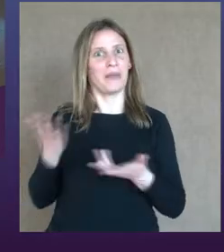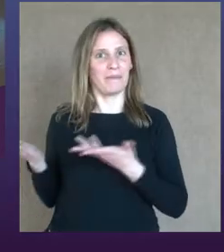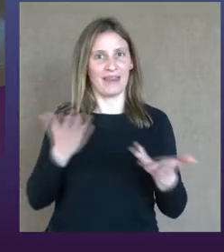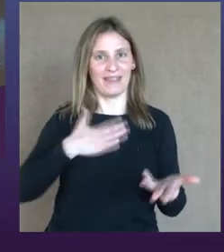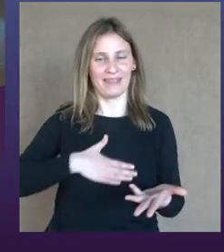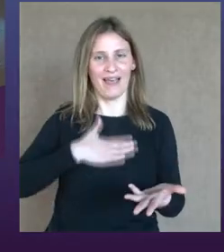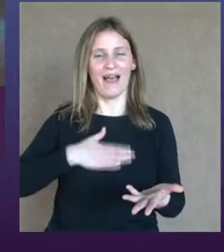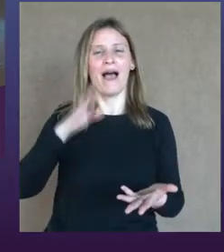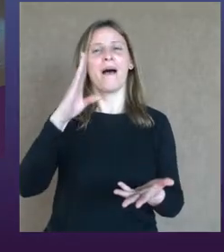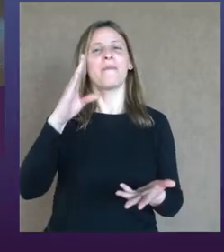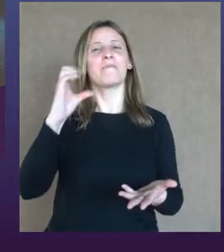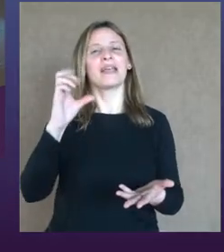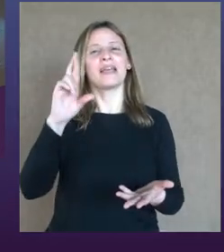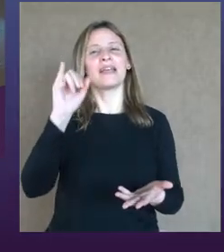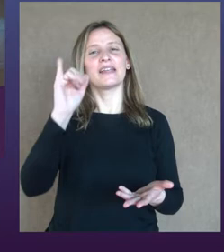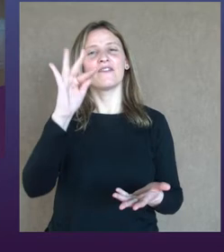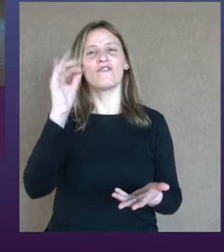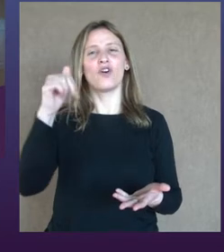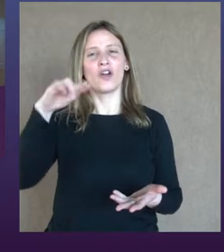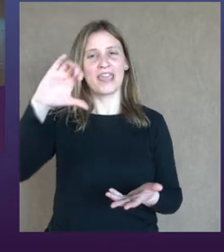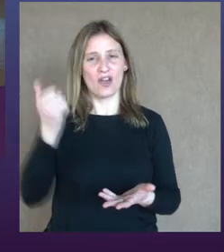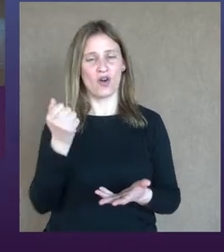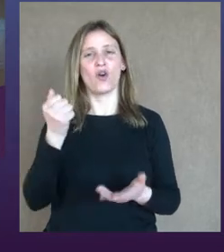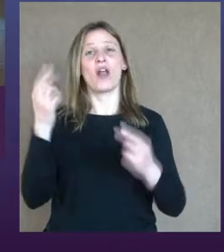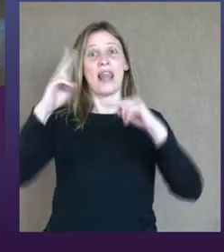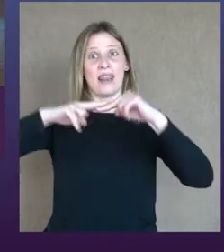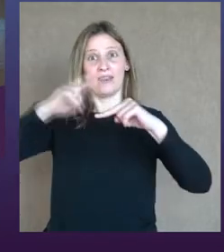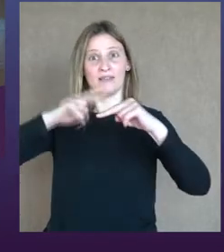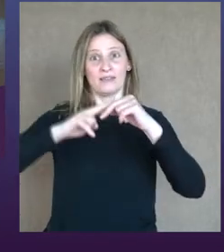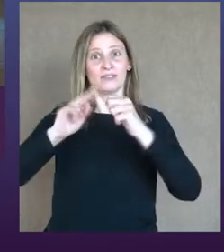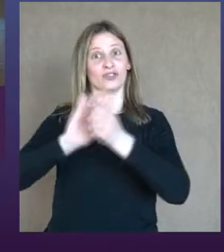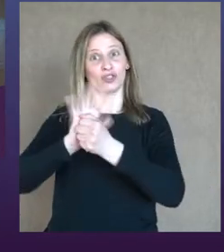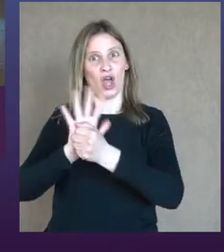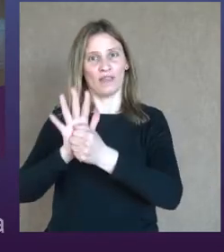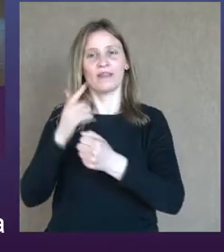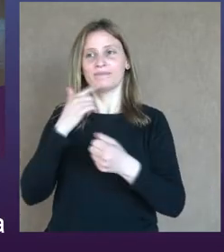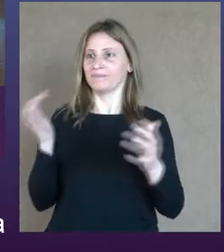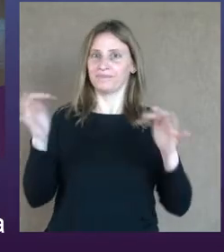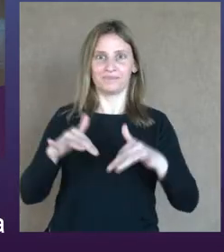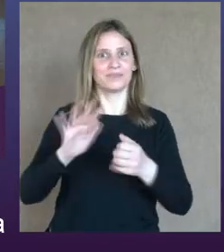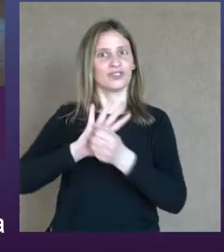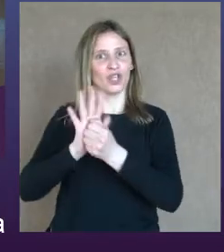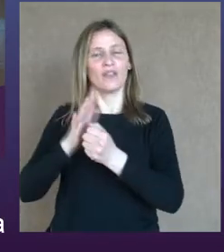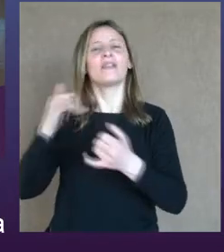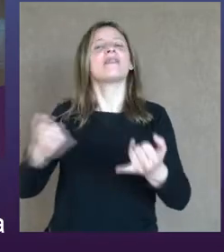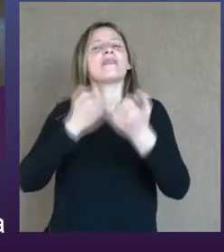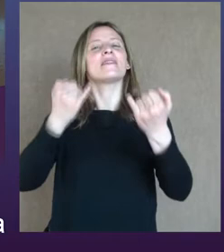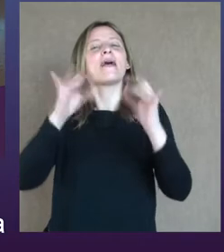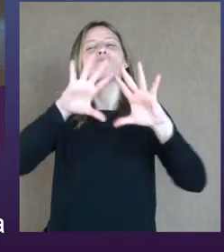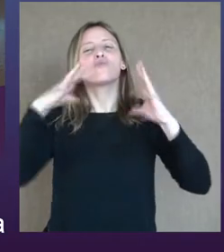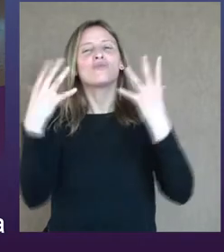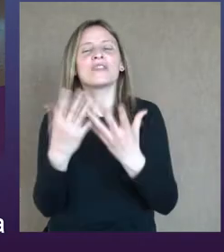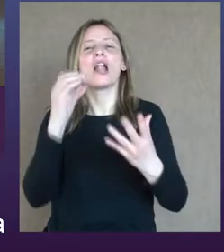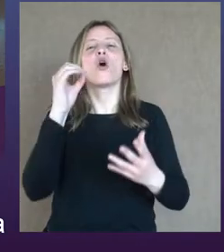Les damos la bienvenida a los perifoneos online del Auditorio Nacional del Sodre. Nos encontramos hoy para celebrar el Día Mundial de la Ópera y